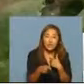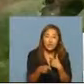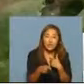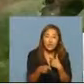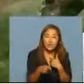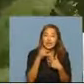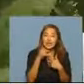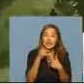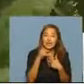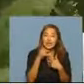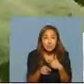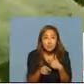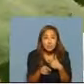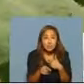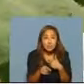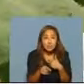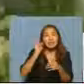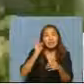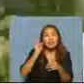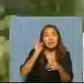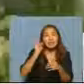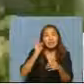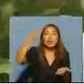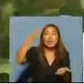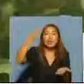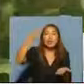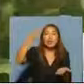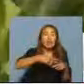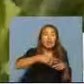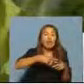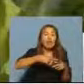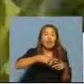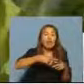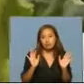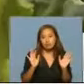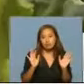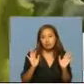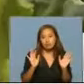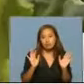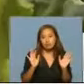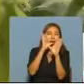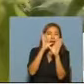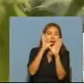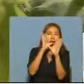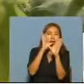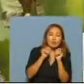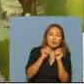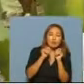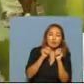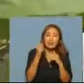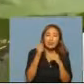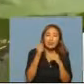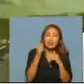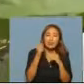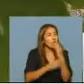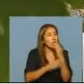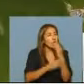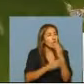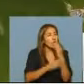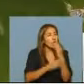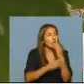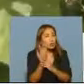que debe ser para el productor. ¿Cuán clave es en este caso o en este momento el Ministerio de la Producción?